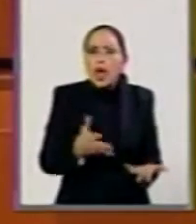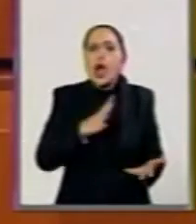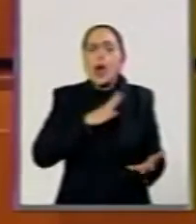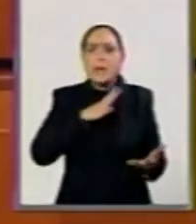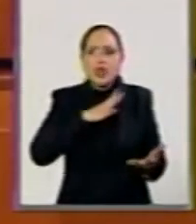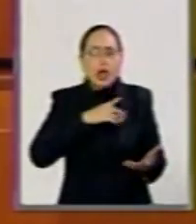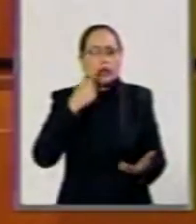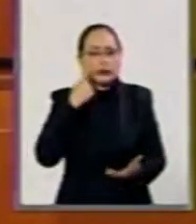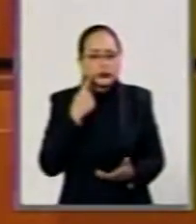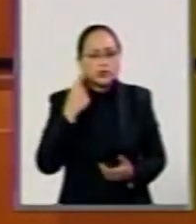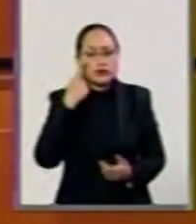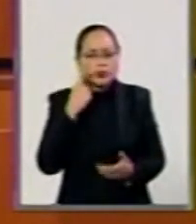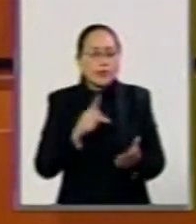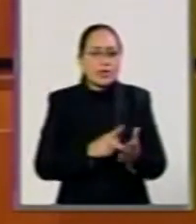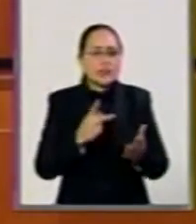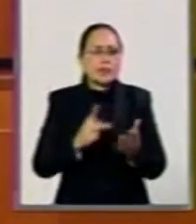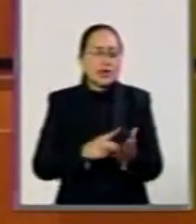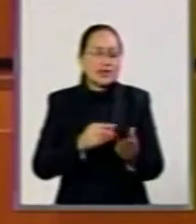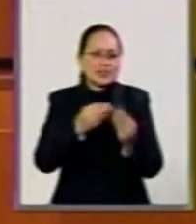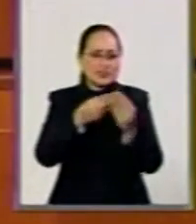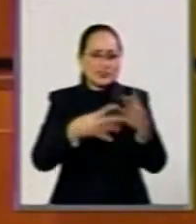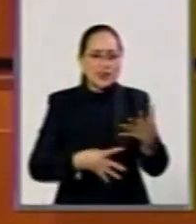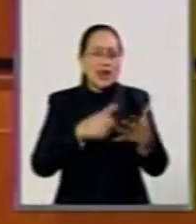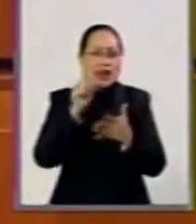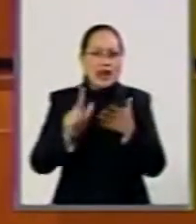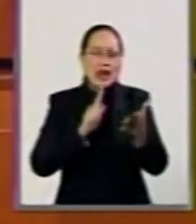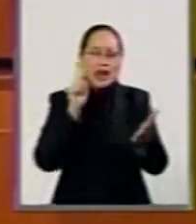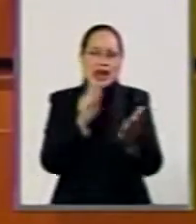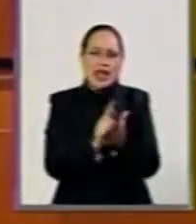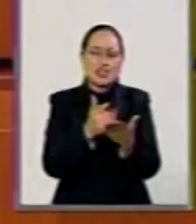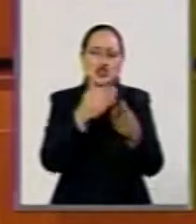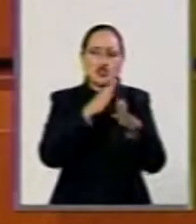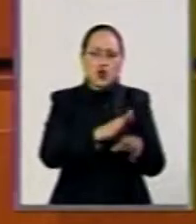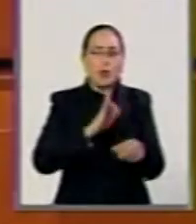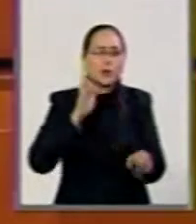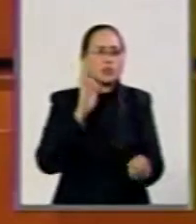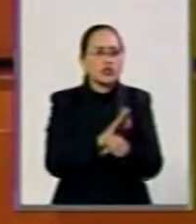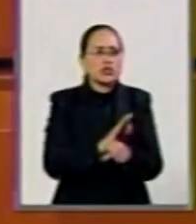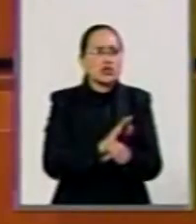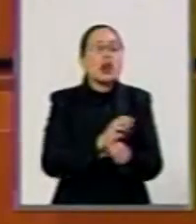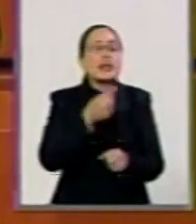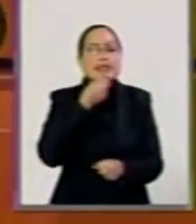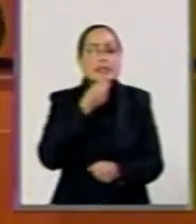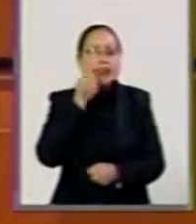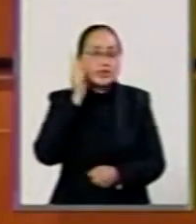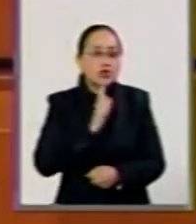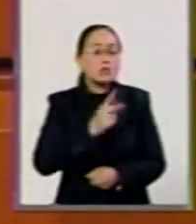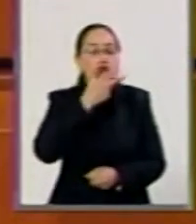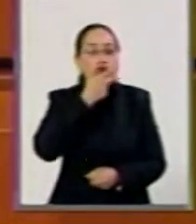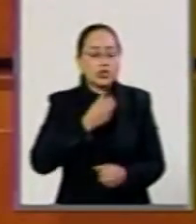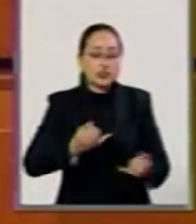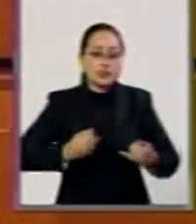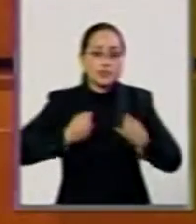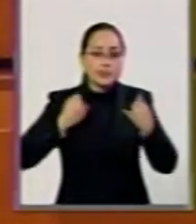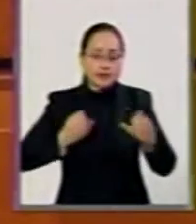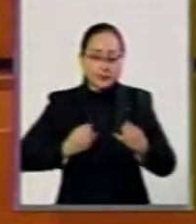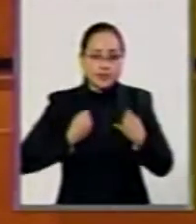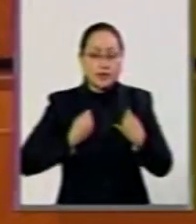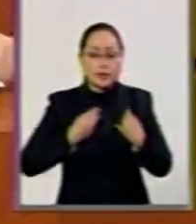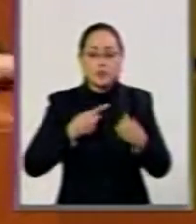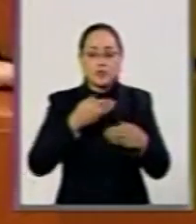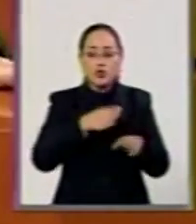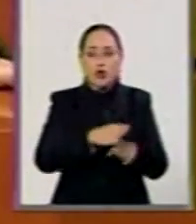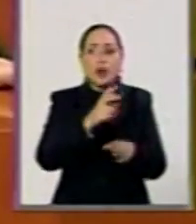reiterada varios artículos de la Ley General de Protección a Niñas, Niños y Adolescentes,